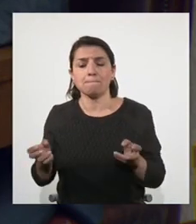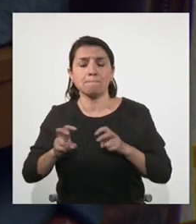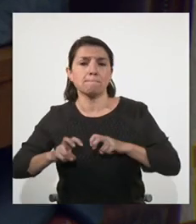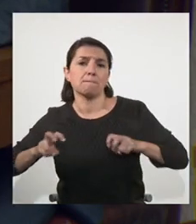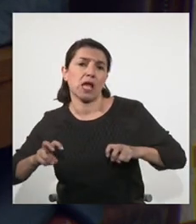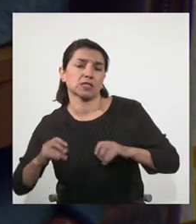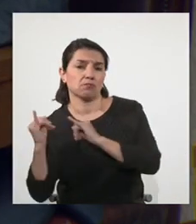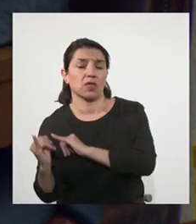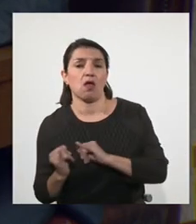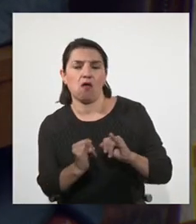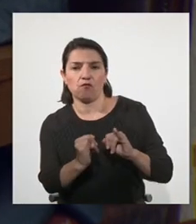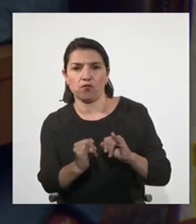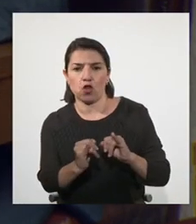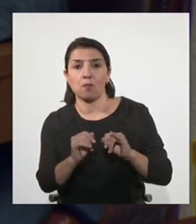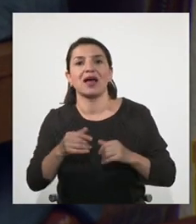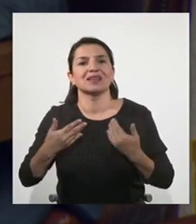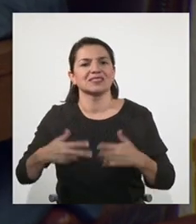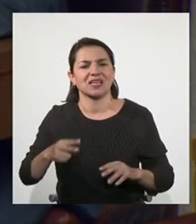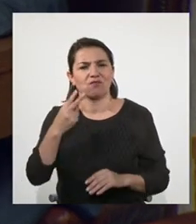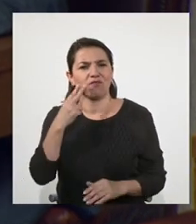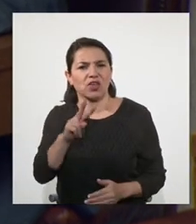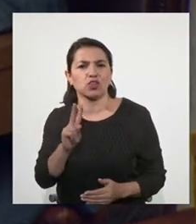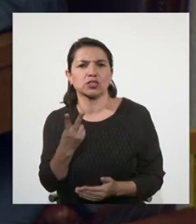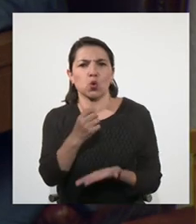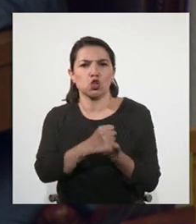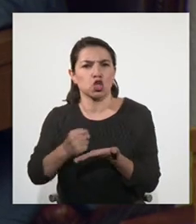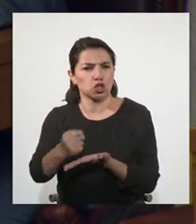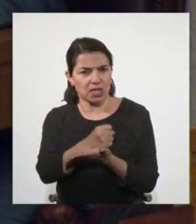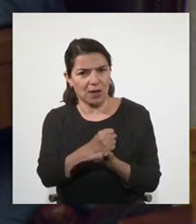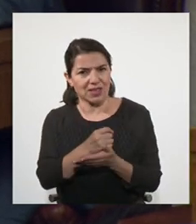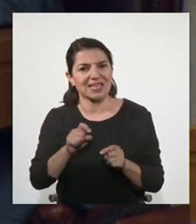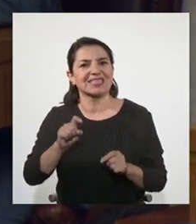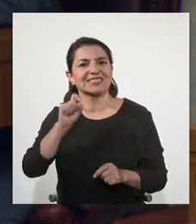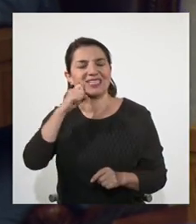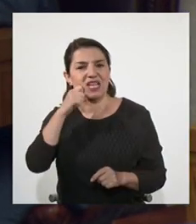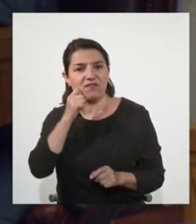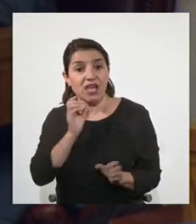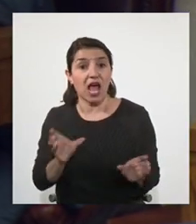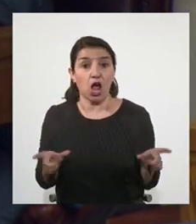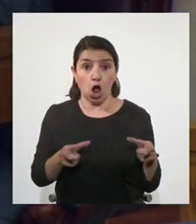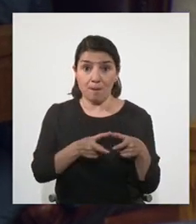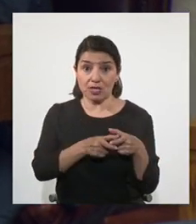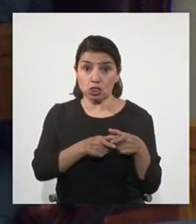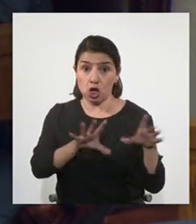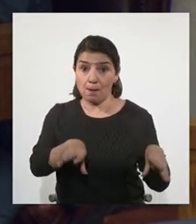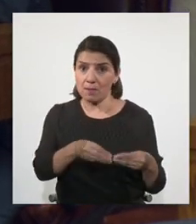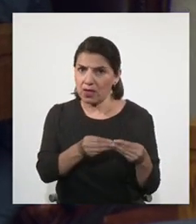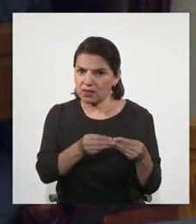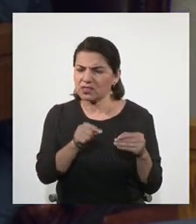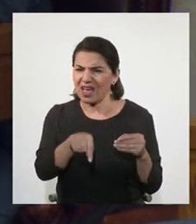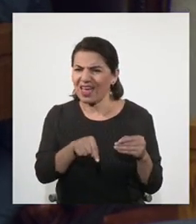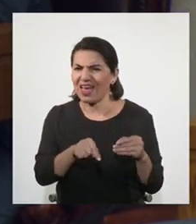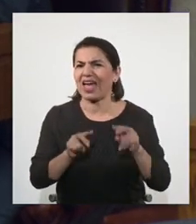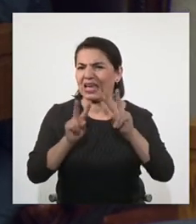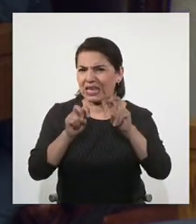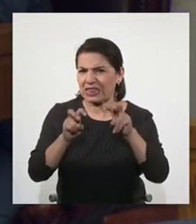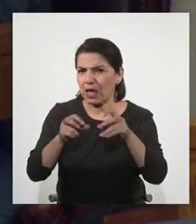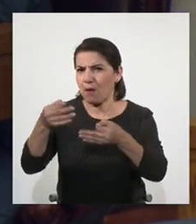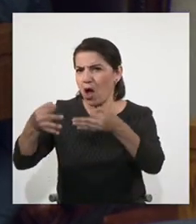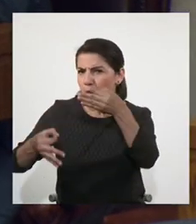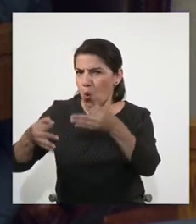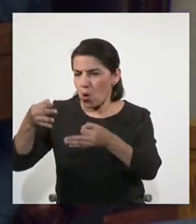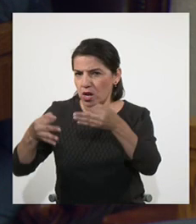Hay un tercer trámite, eventualmente comisión mixta, y por tanto la calificación del efecto jurídico de las votaciones que se